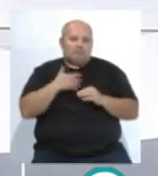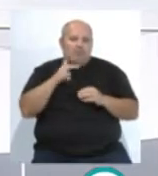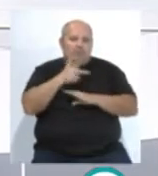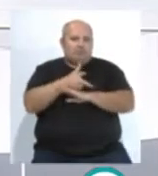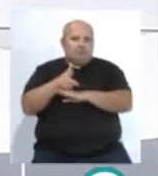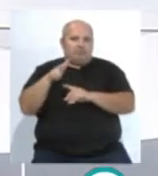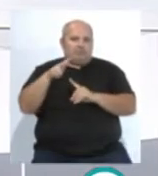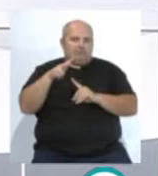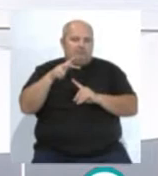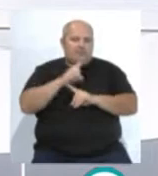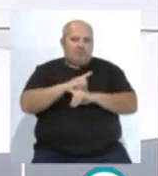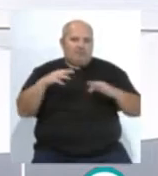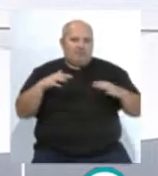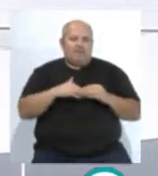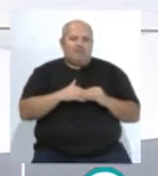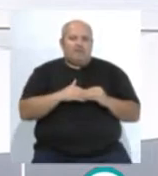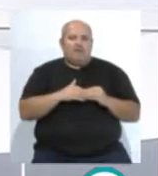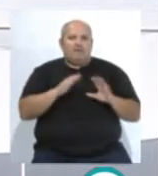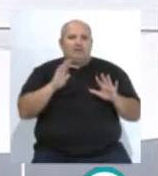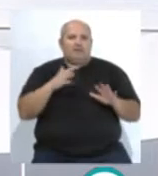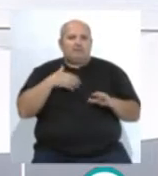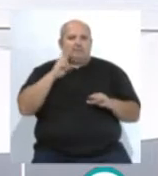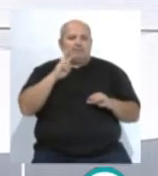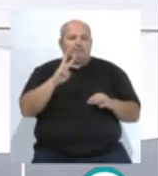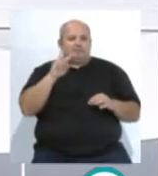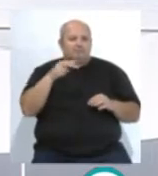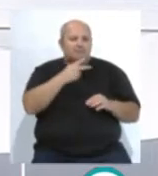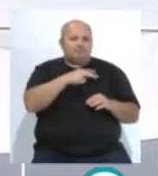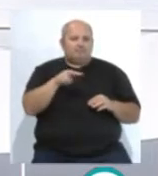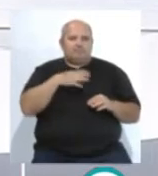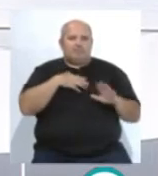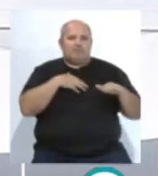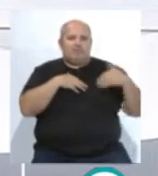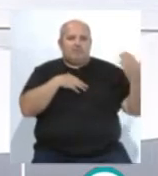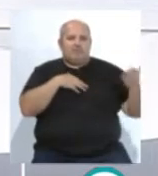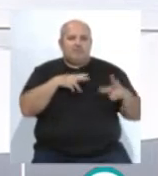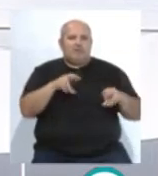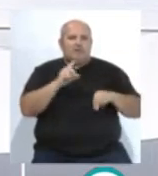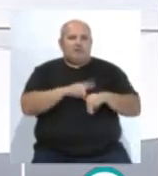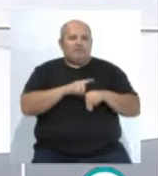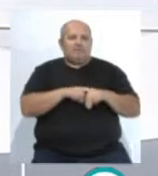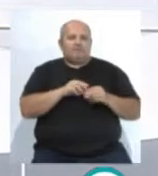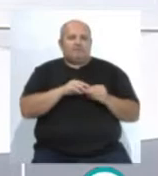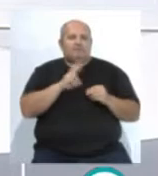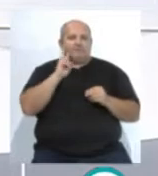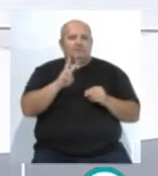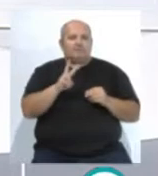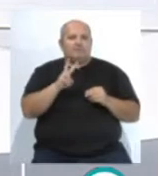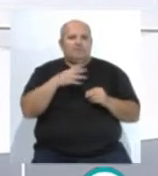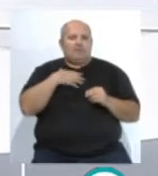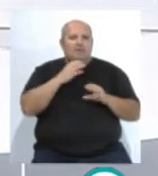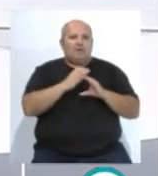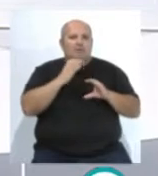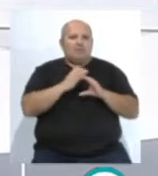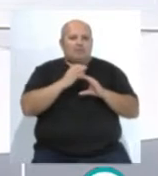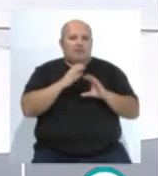acatamos totalmente y entendemos. Pero me doy vuelta y miro un poco hacia afuera cuando termine el primer tiempo y veo que está moviéndose el